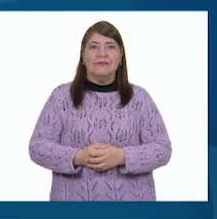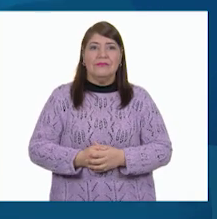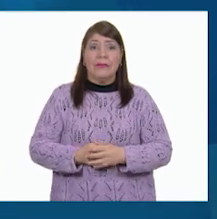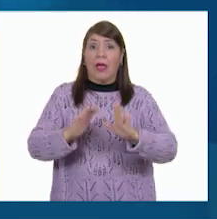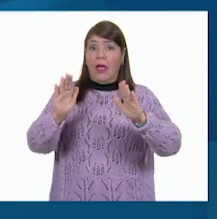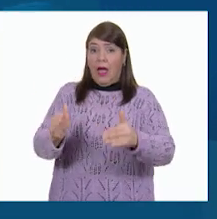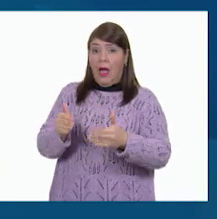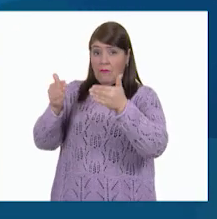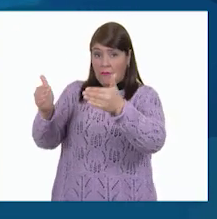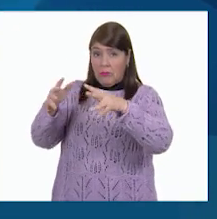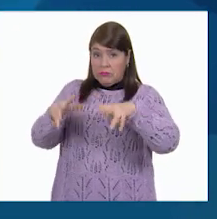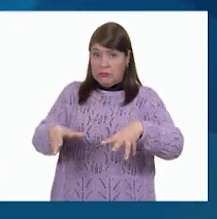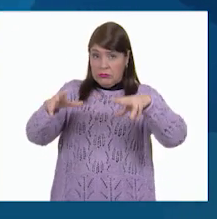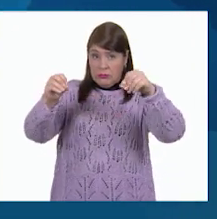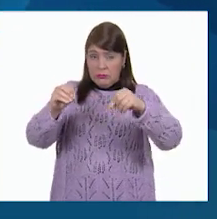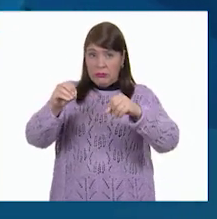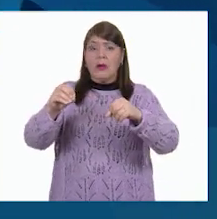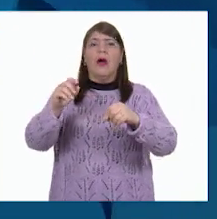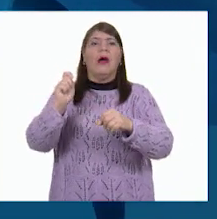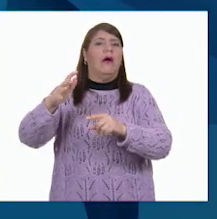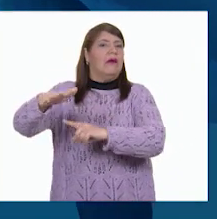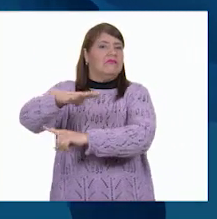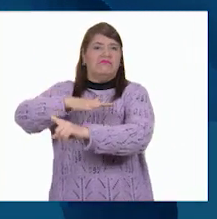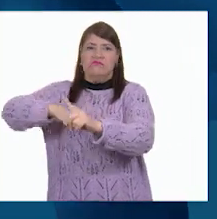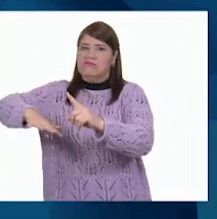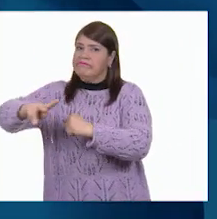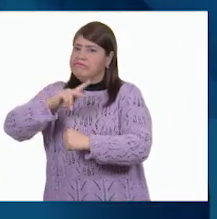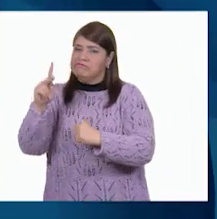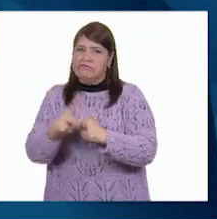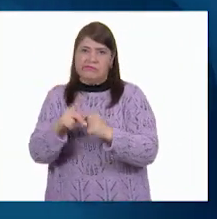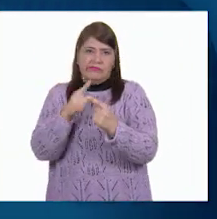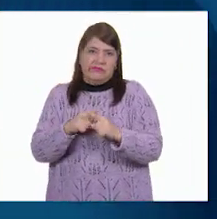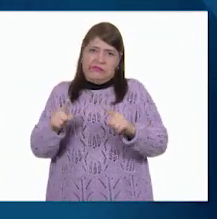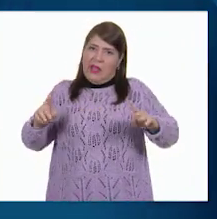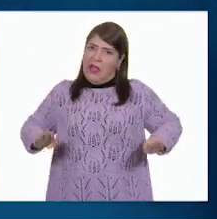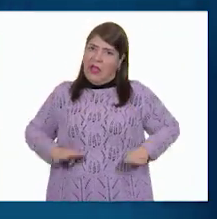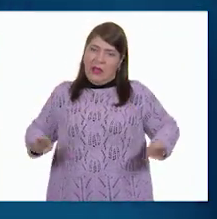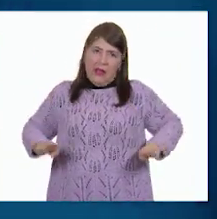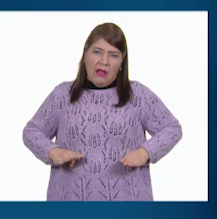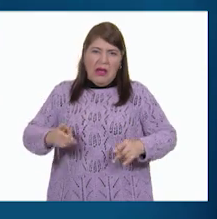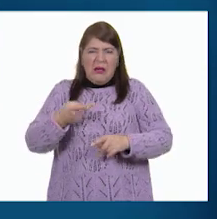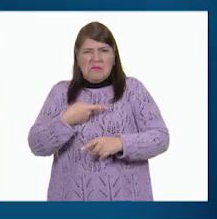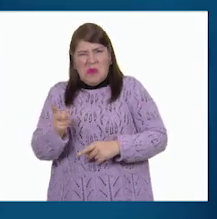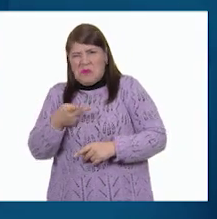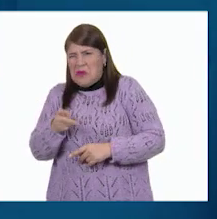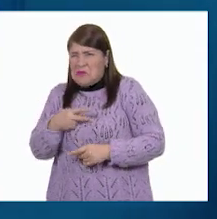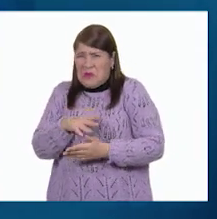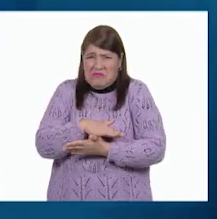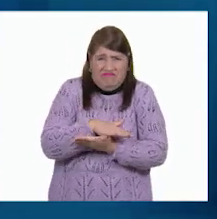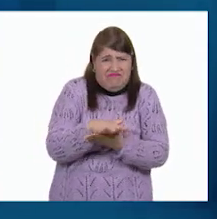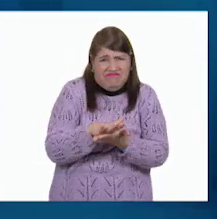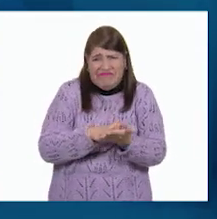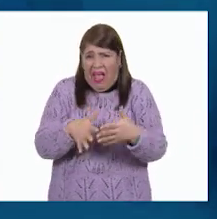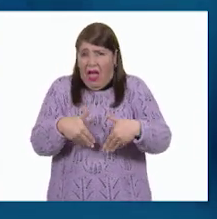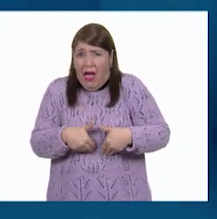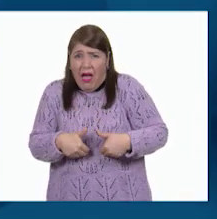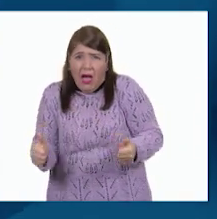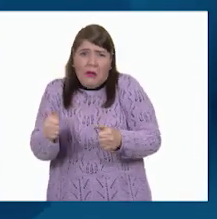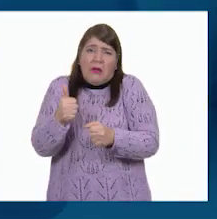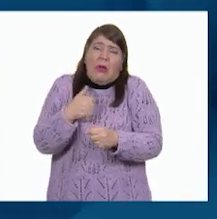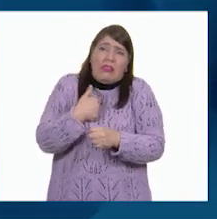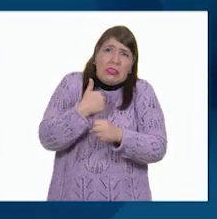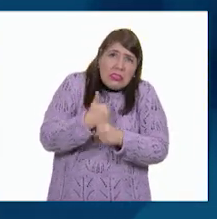Afuera del recinto, sin embargo, la realidad del país era bien distinta. La pobreza, el hambre y la